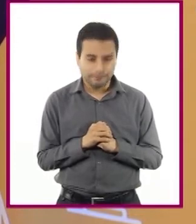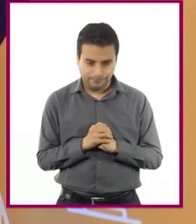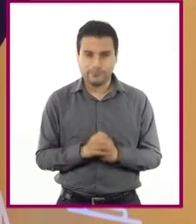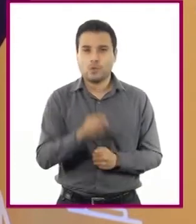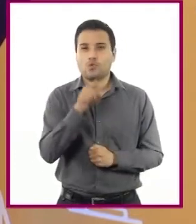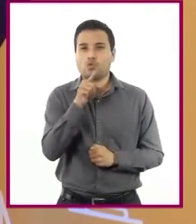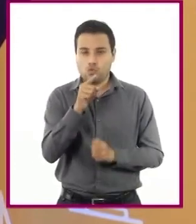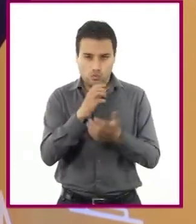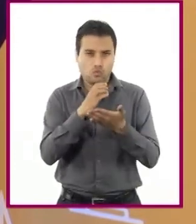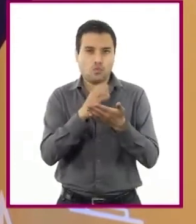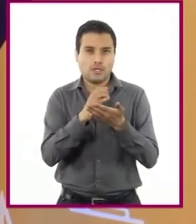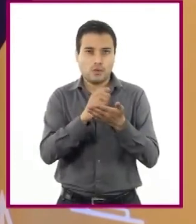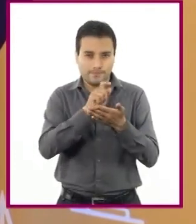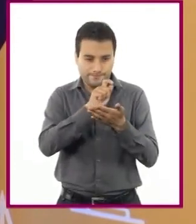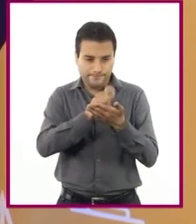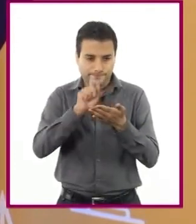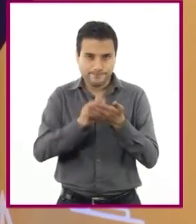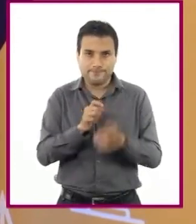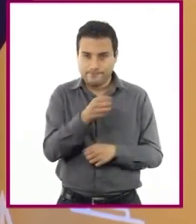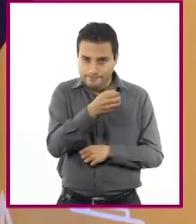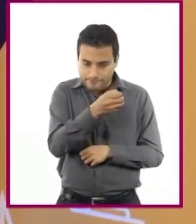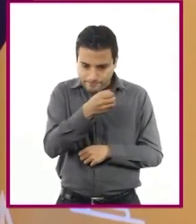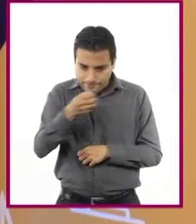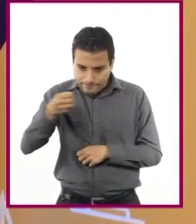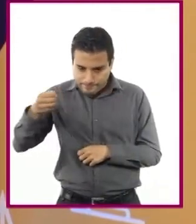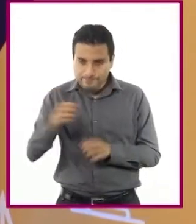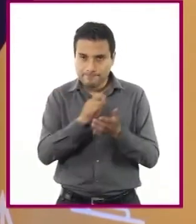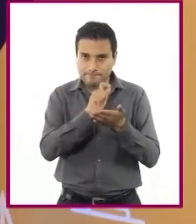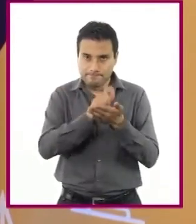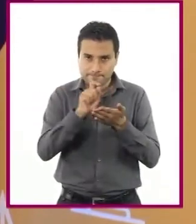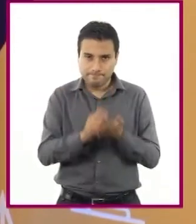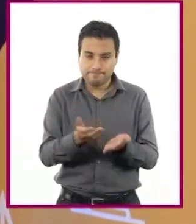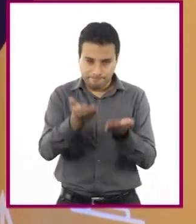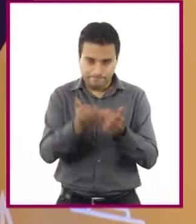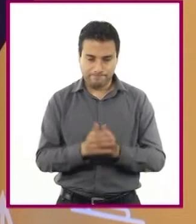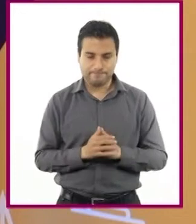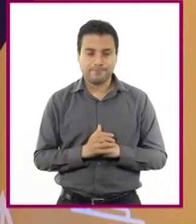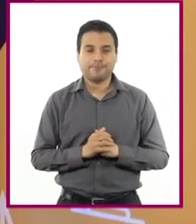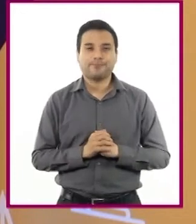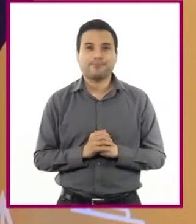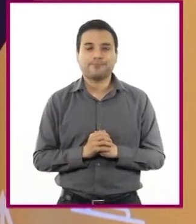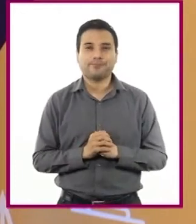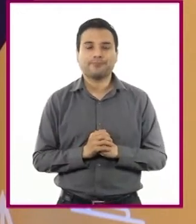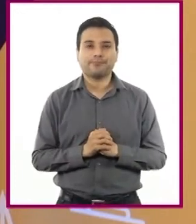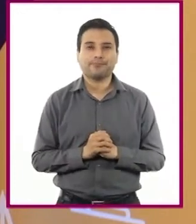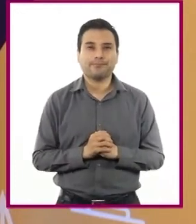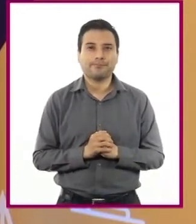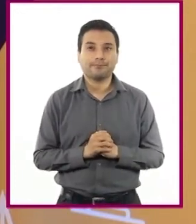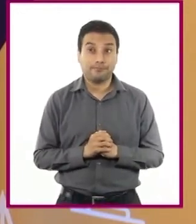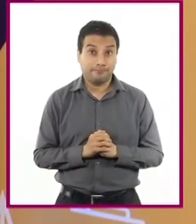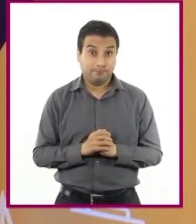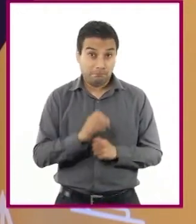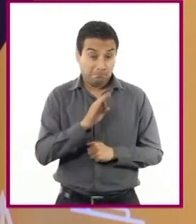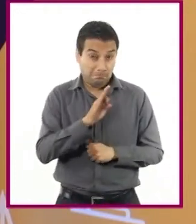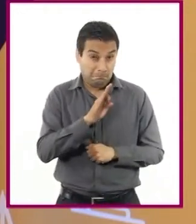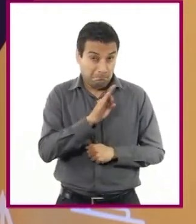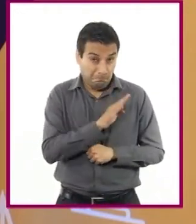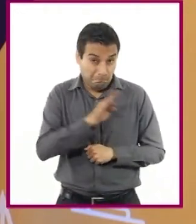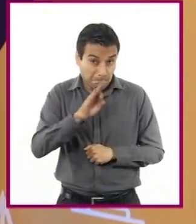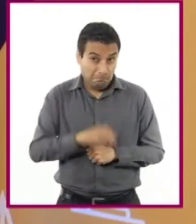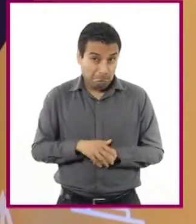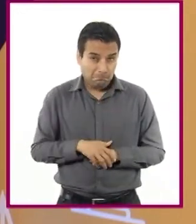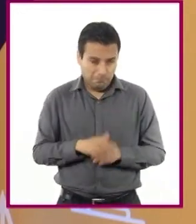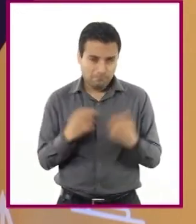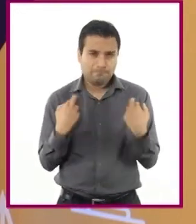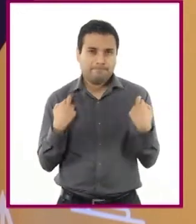cuaderno pueden escribir el procedimiento que les permita comprobar este volumen. Si es posible, compartan con su maestra